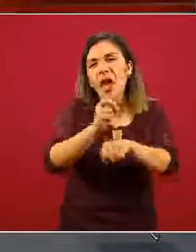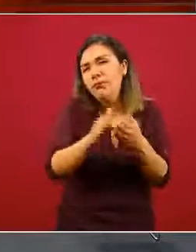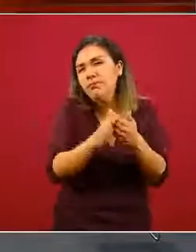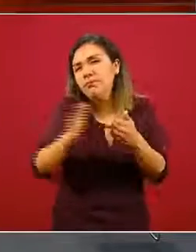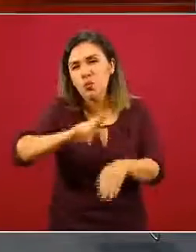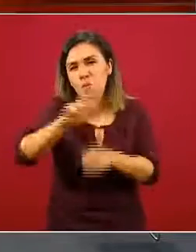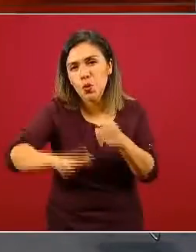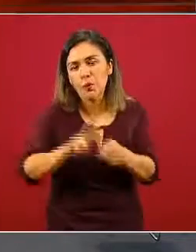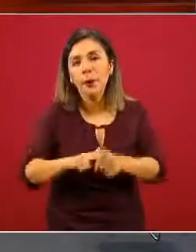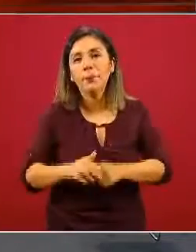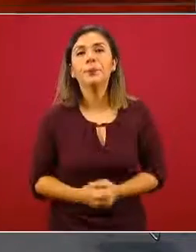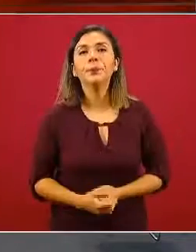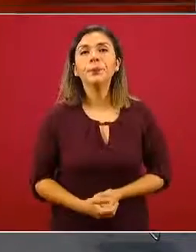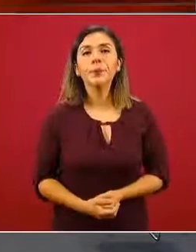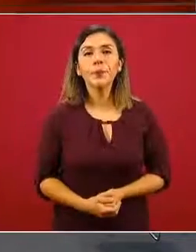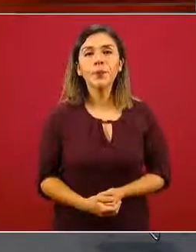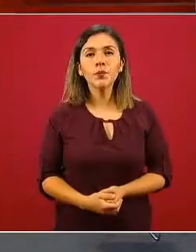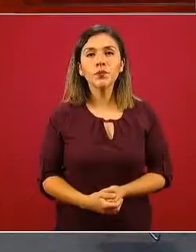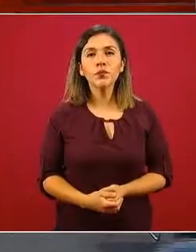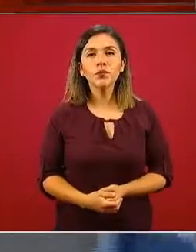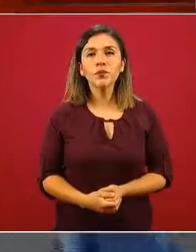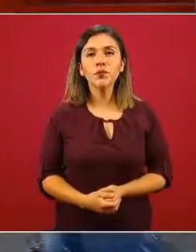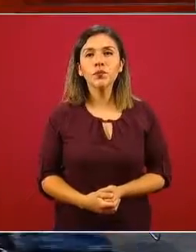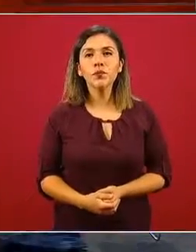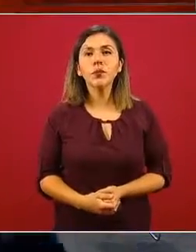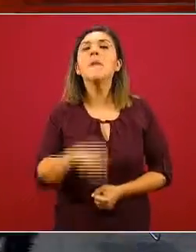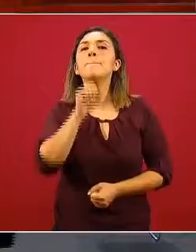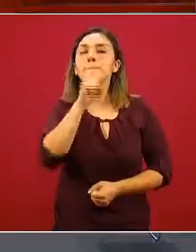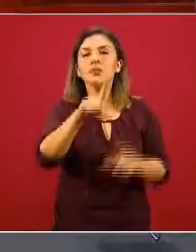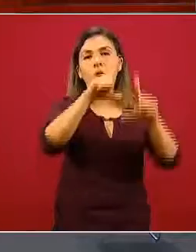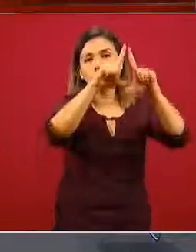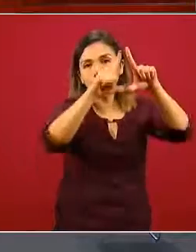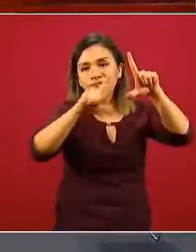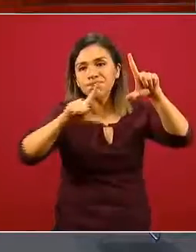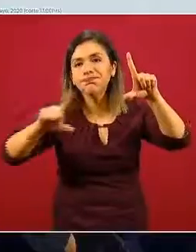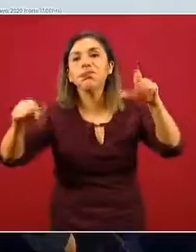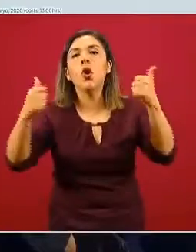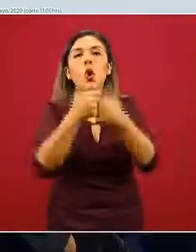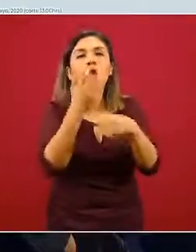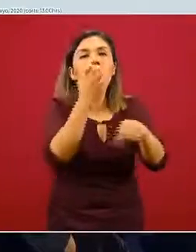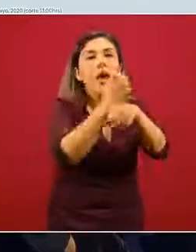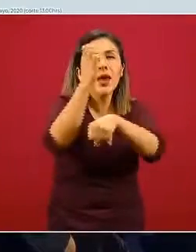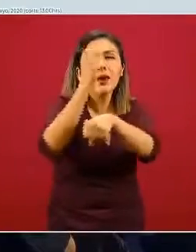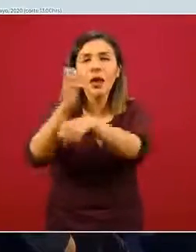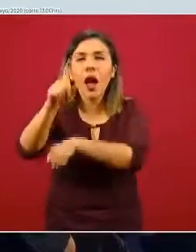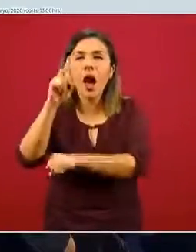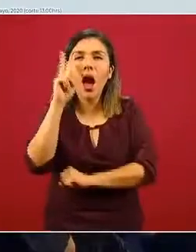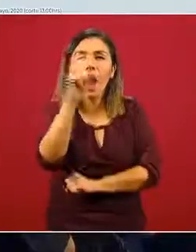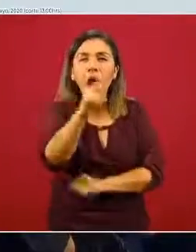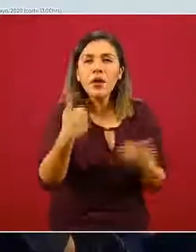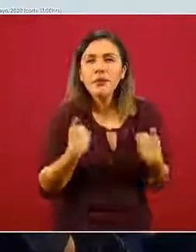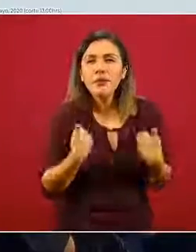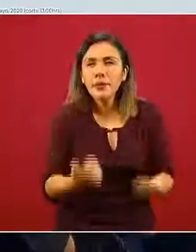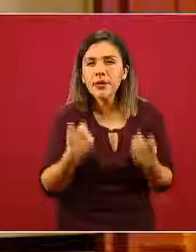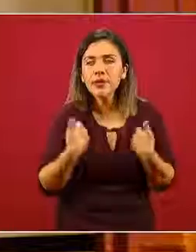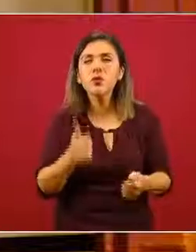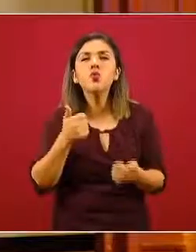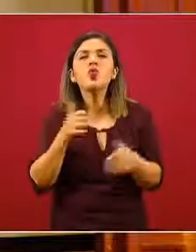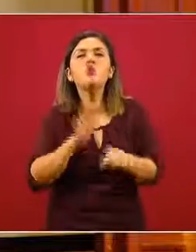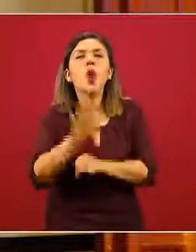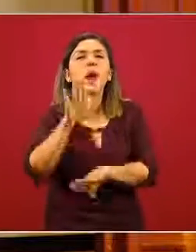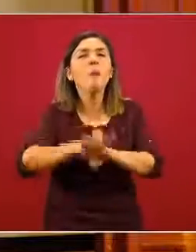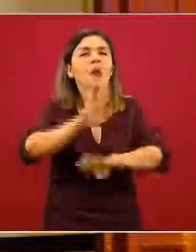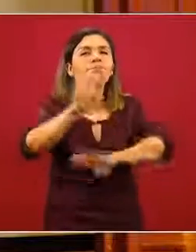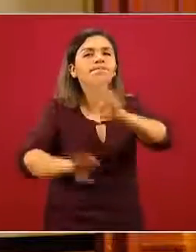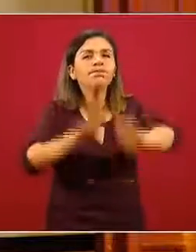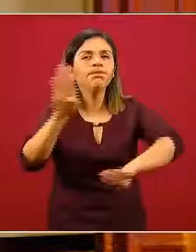siguiente diapositiva veremos también esta distribución, pero ahora por entidad federativa, para poder notar cuál es la carga de las defunciones en